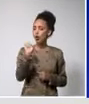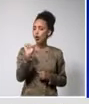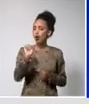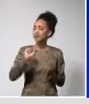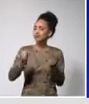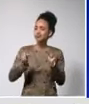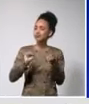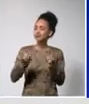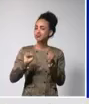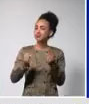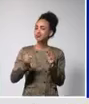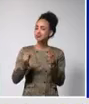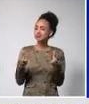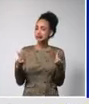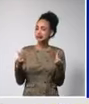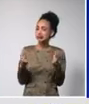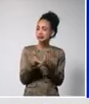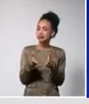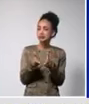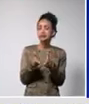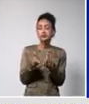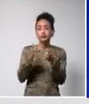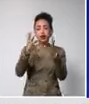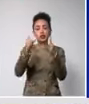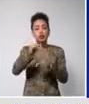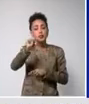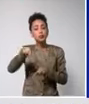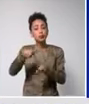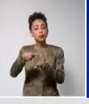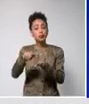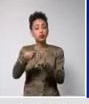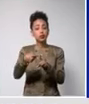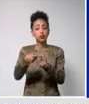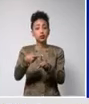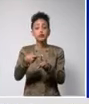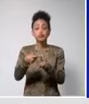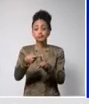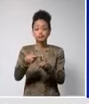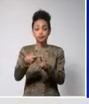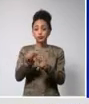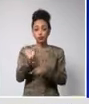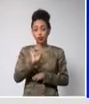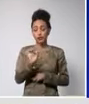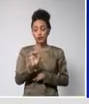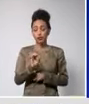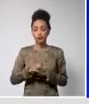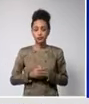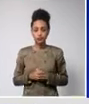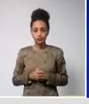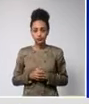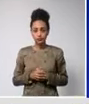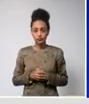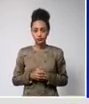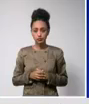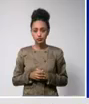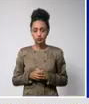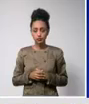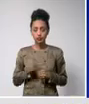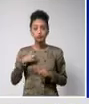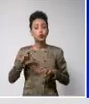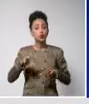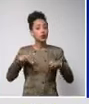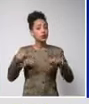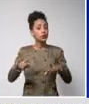en la reducción del número de casos, expresión, reitero y ratifico, de la transmisión